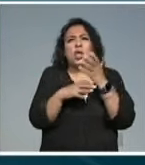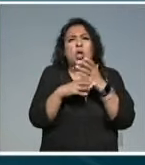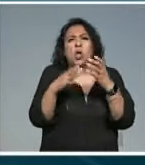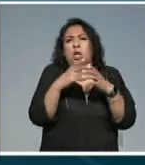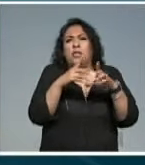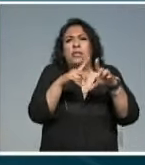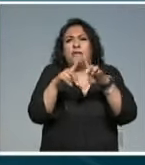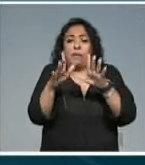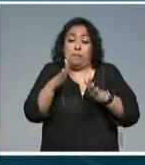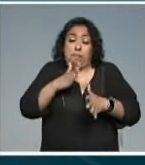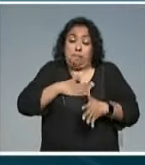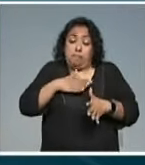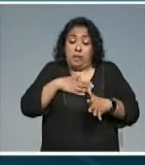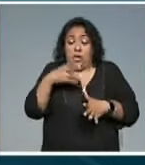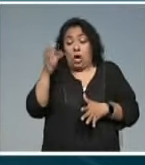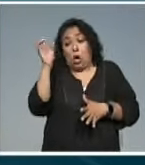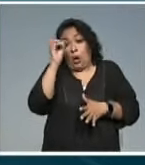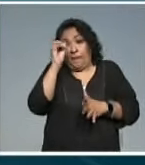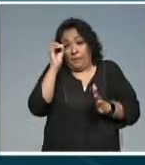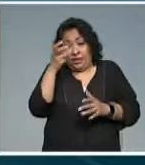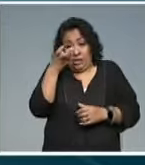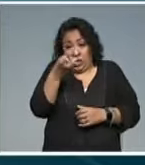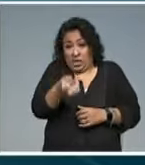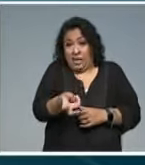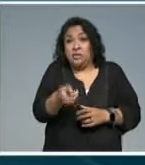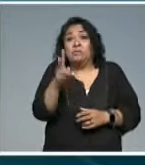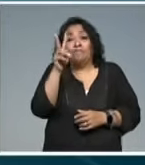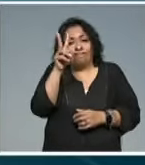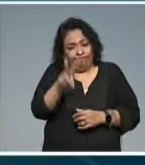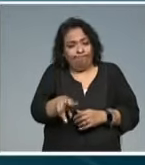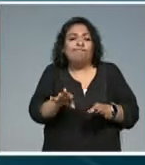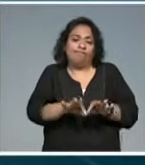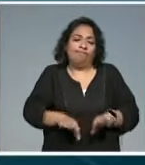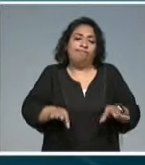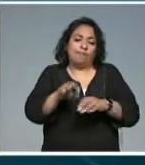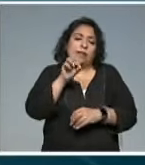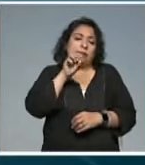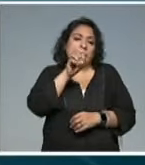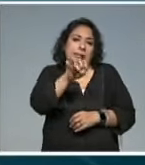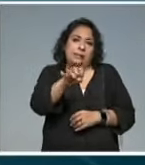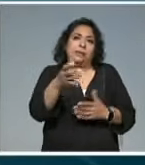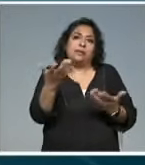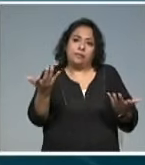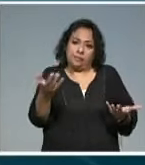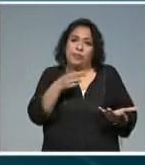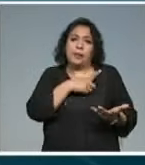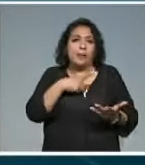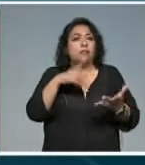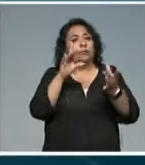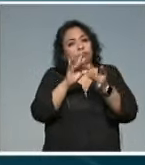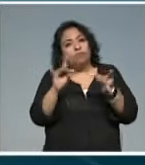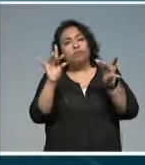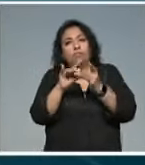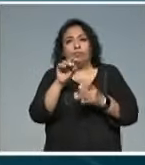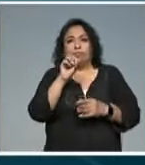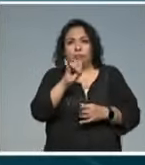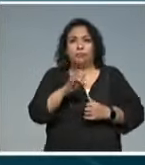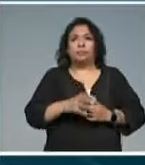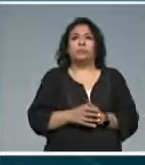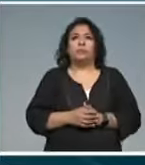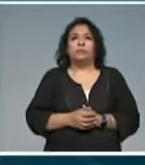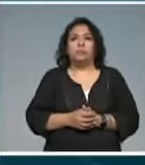que desde mi muy personal punto de vista son las que realmente valen la pena, ¿no? De las que vale la pena hablar. Damos la bienvenida al